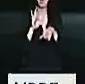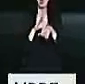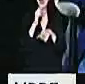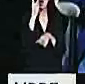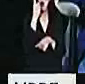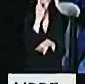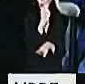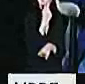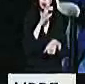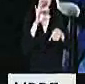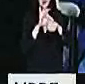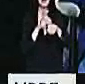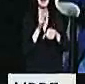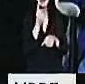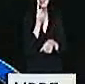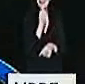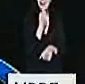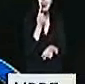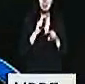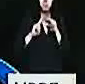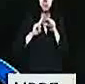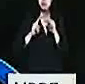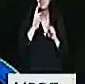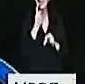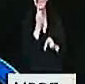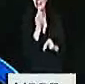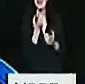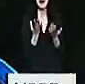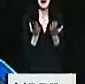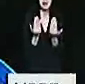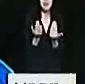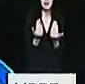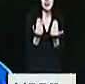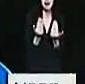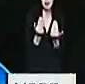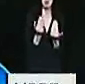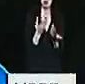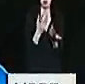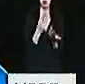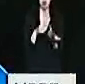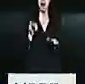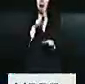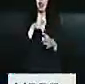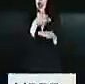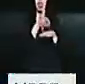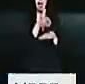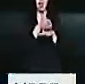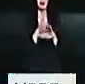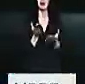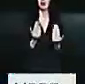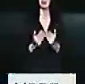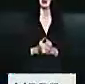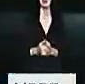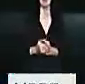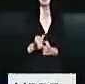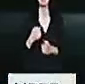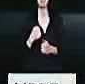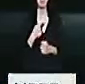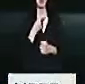oftalmológico, odontológico en algunos casos u otros que requieren atención más frecuente? Quiero reforzar un poco lo que te